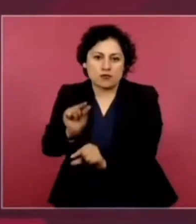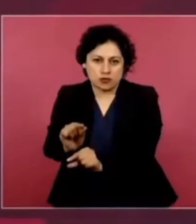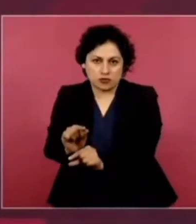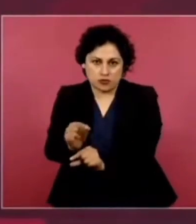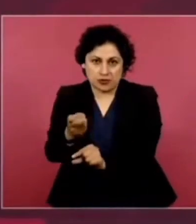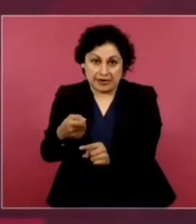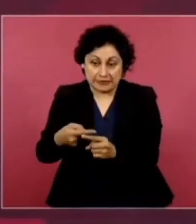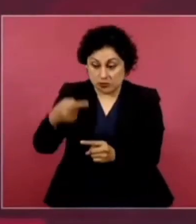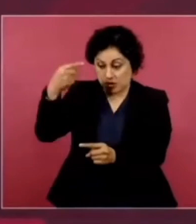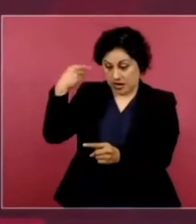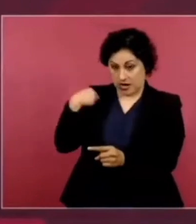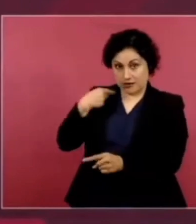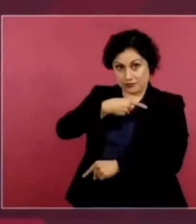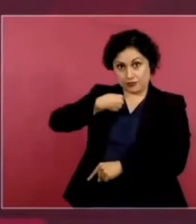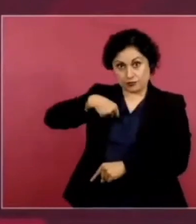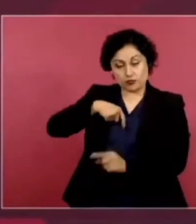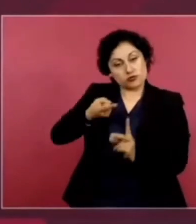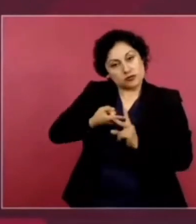pero todavía.